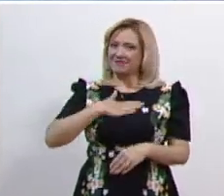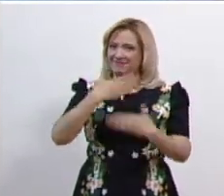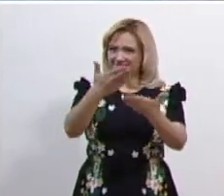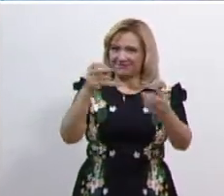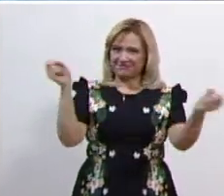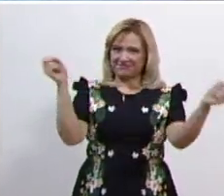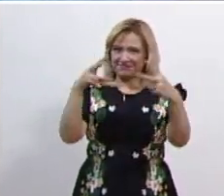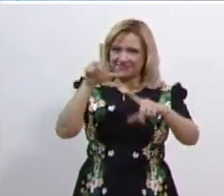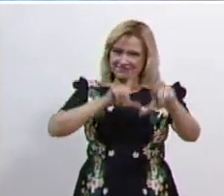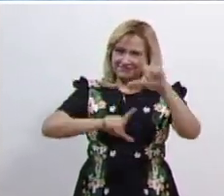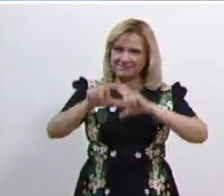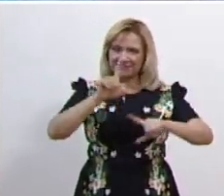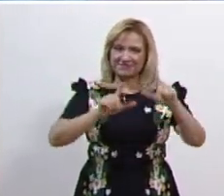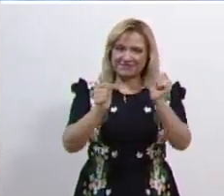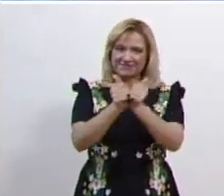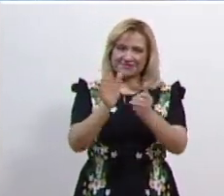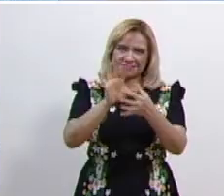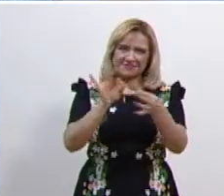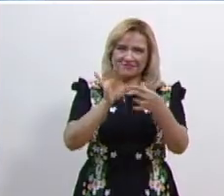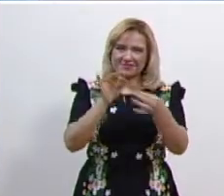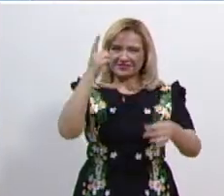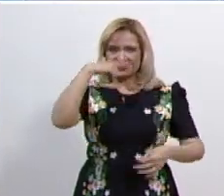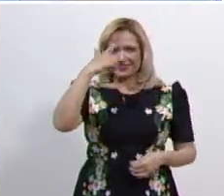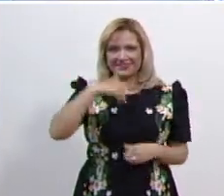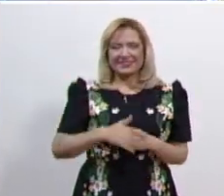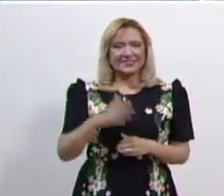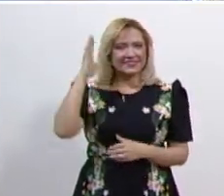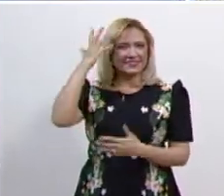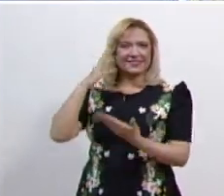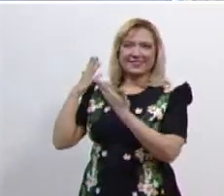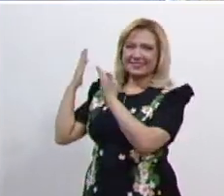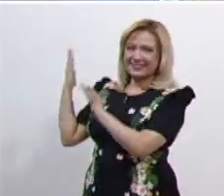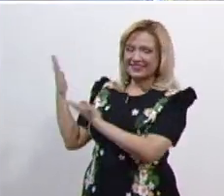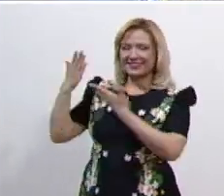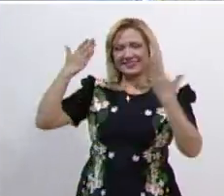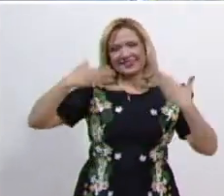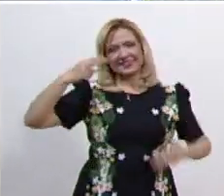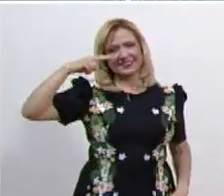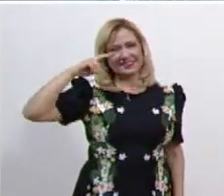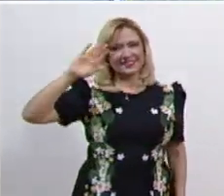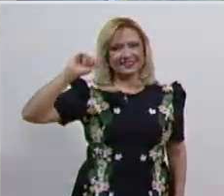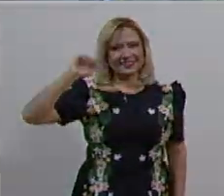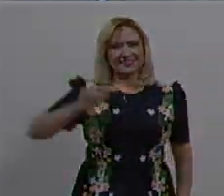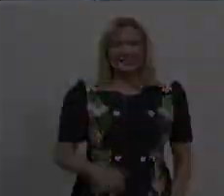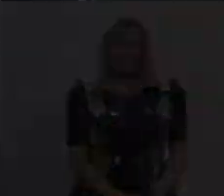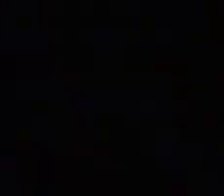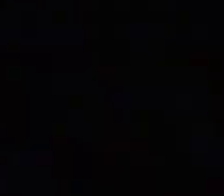noticiario nocturno. Soy Lorena Sánchez Cabrera y le deseo que tenga una excelente tarde. Hasta pronto.